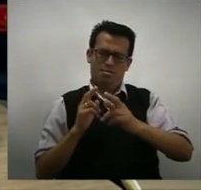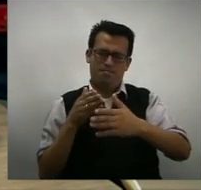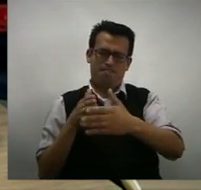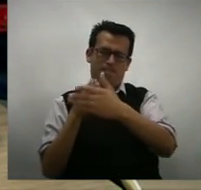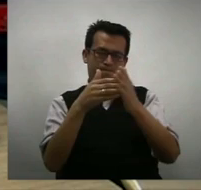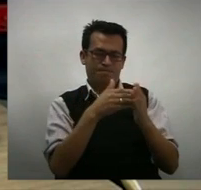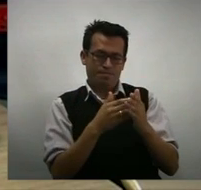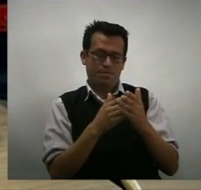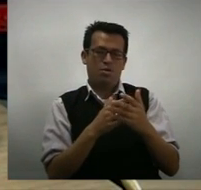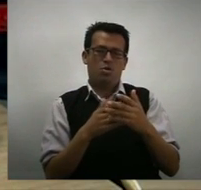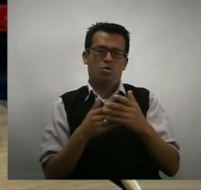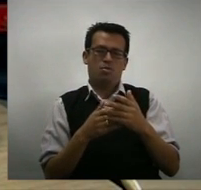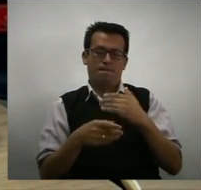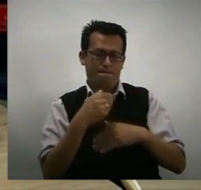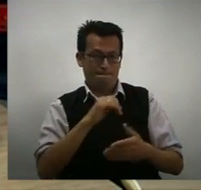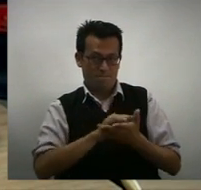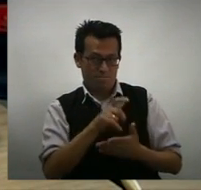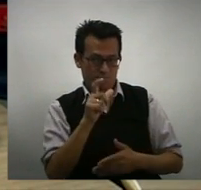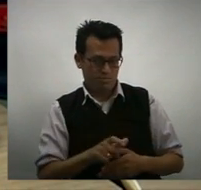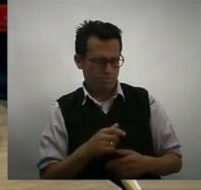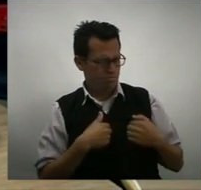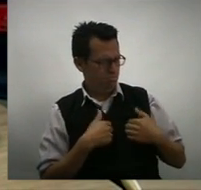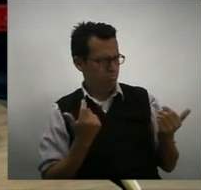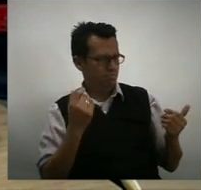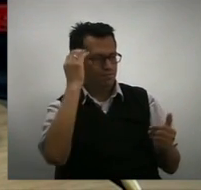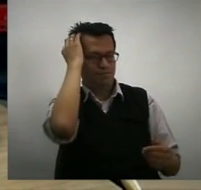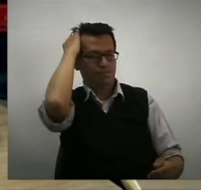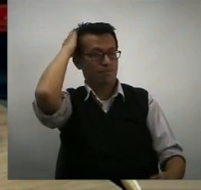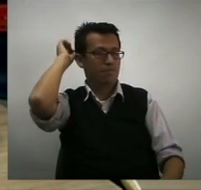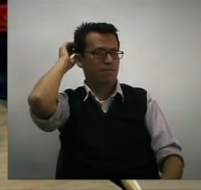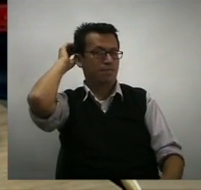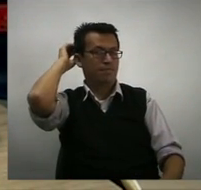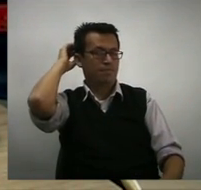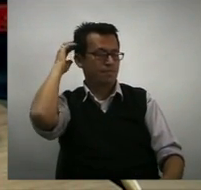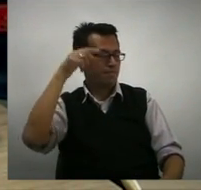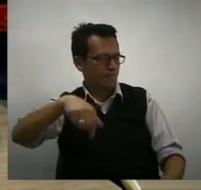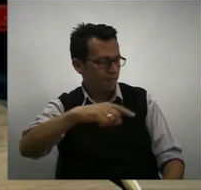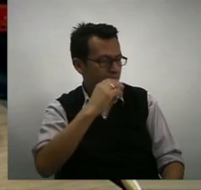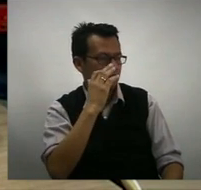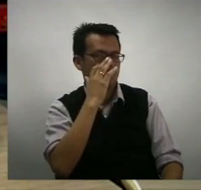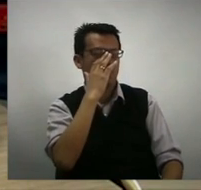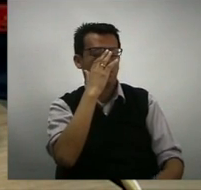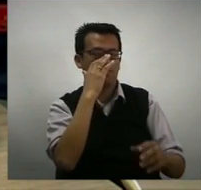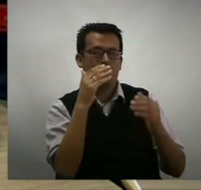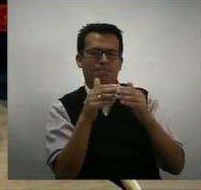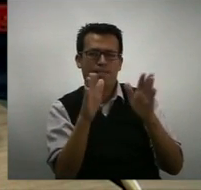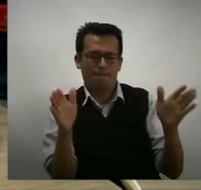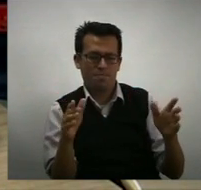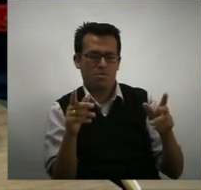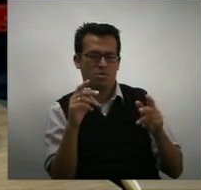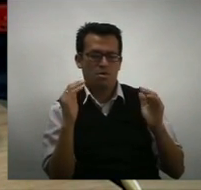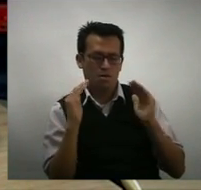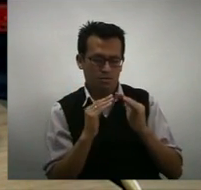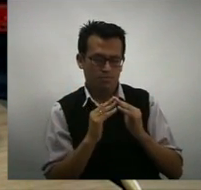anti-intelectual que le impide verse a sí mismo. La gente se reconoce en la mercancía, encuentra su alma en su automóvil, en sus aparatos de alta